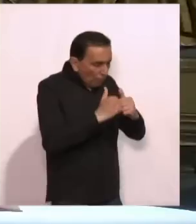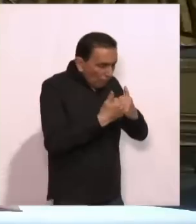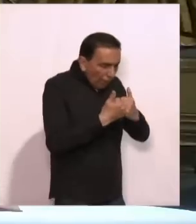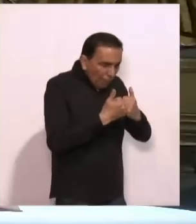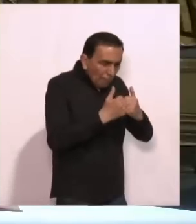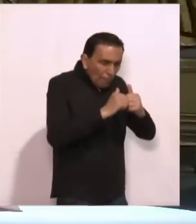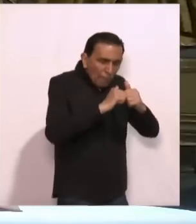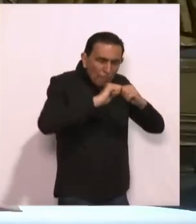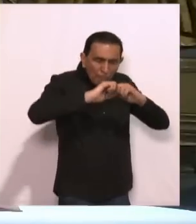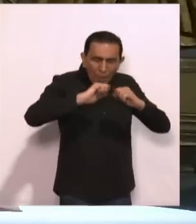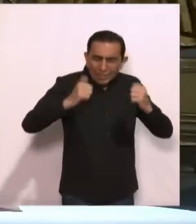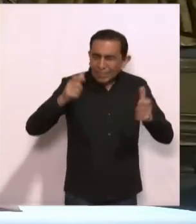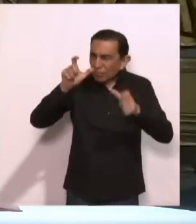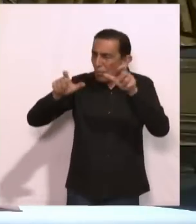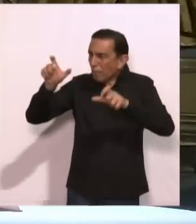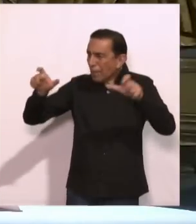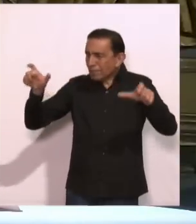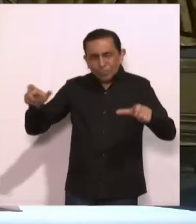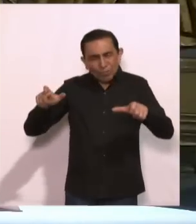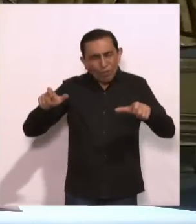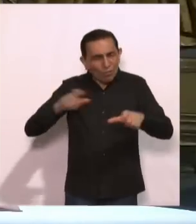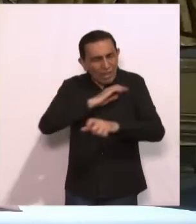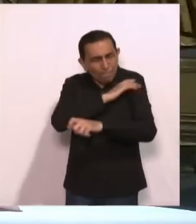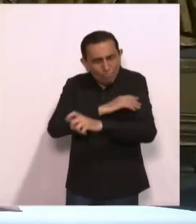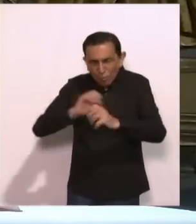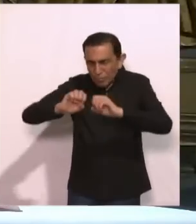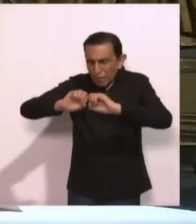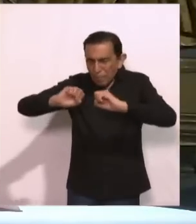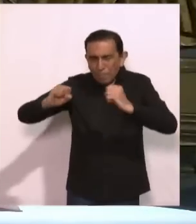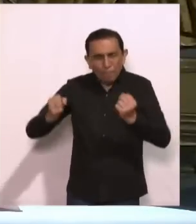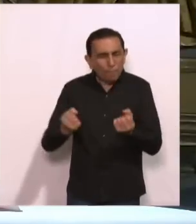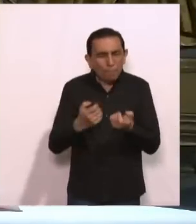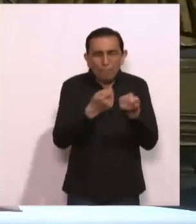a los pobres tu pan,